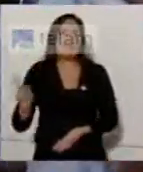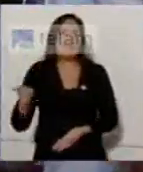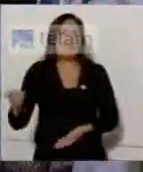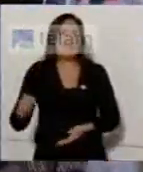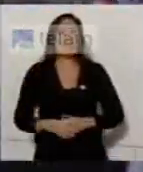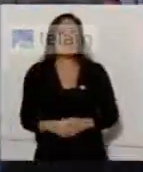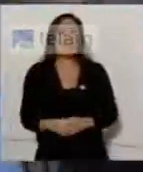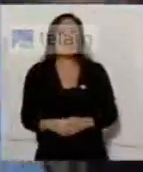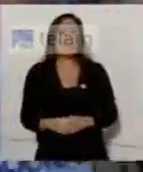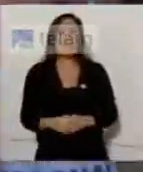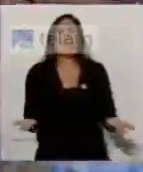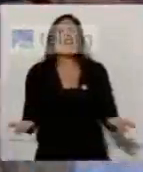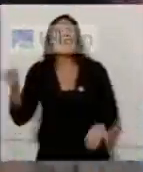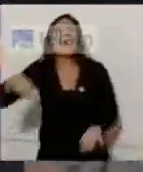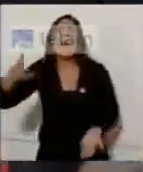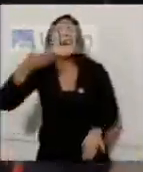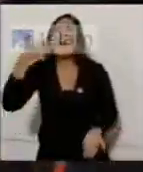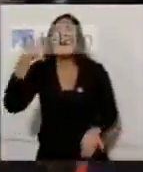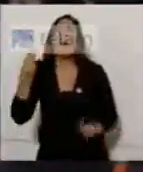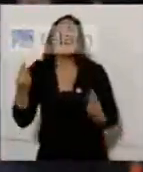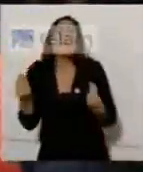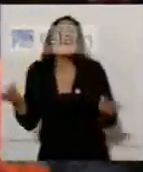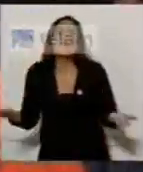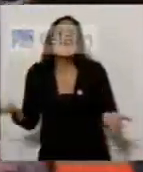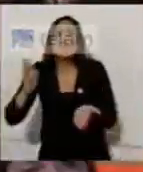¿A qué se refieren entonces?